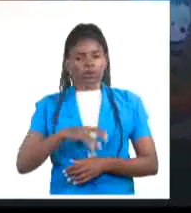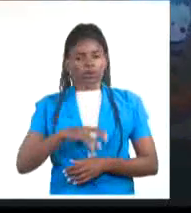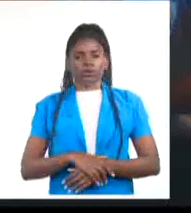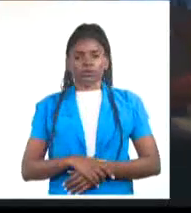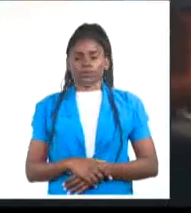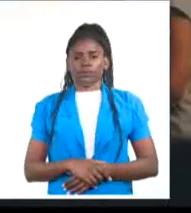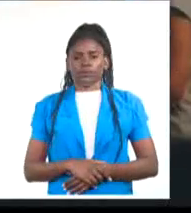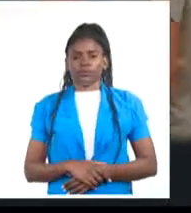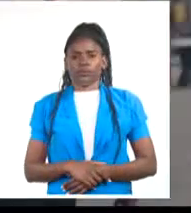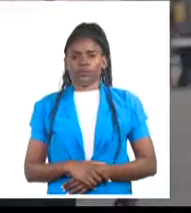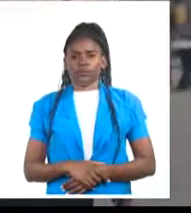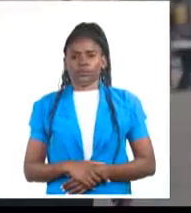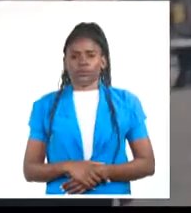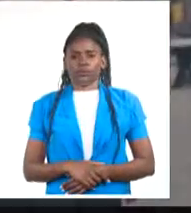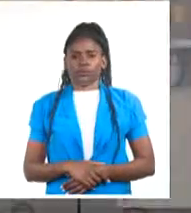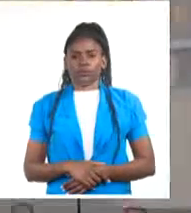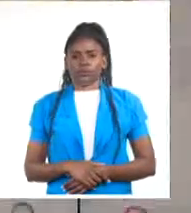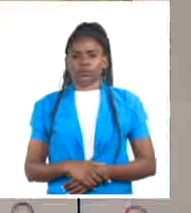Gabriela Sánchez.